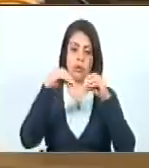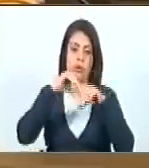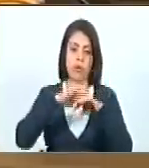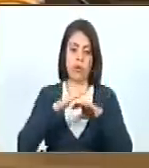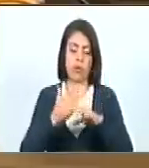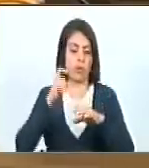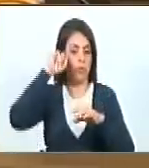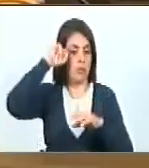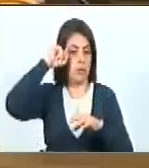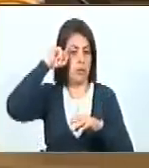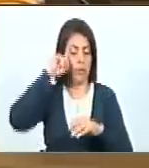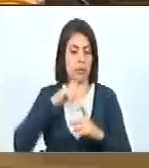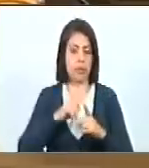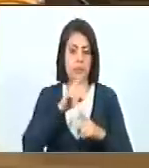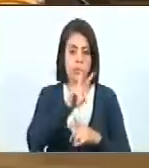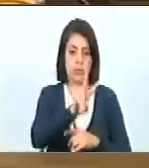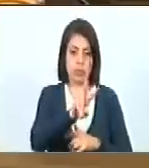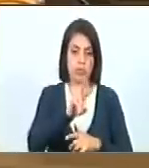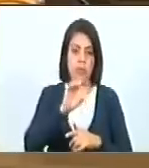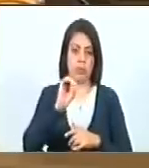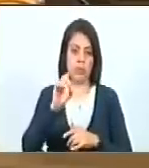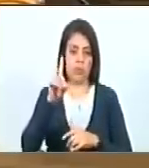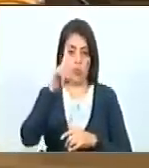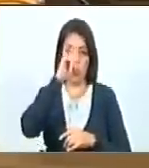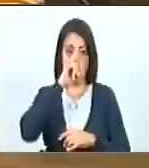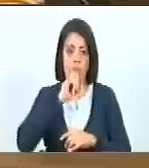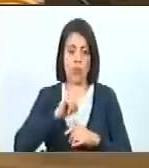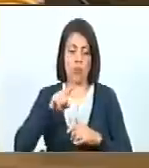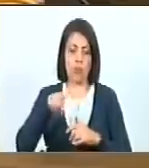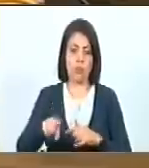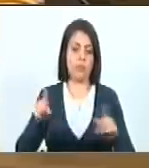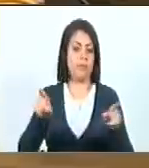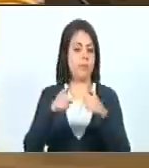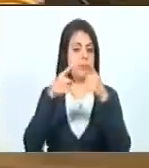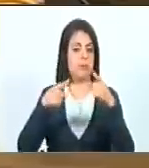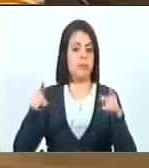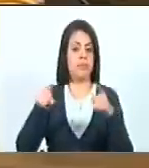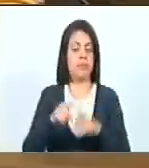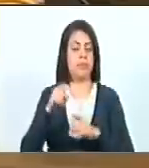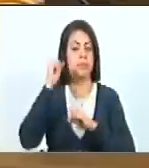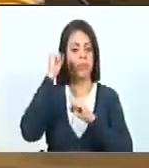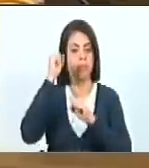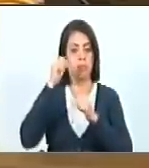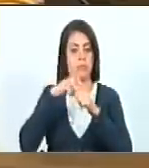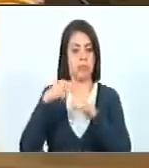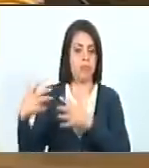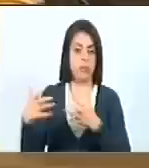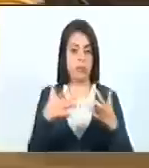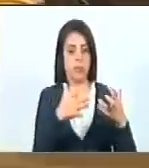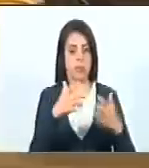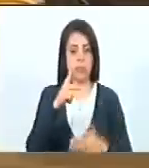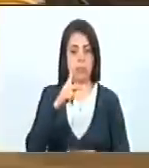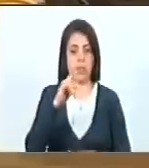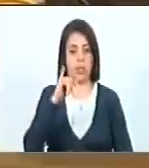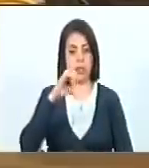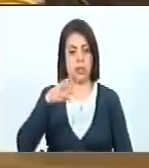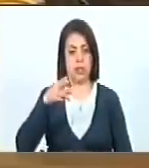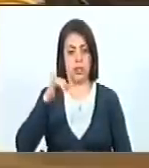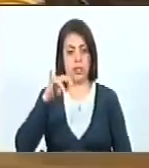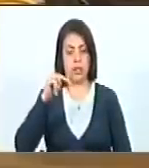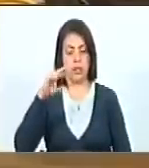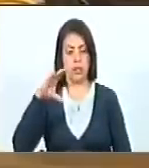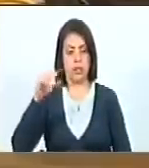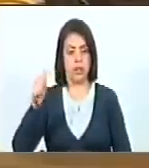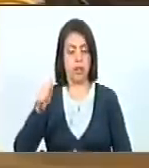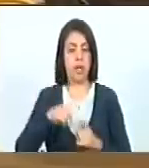en conmemoración a los 201 años del aniversario de la victoria de la Batalla de Pichincha. El